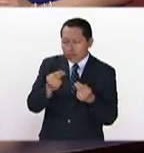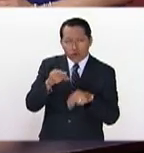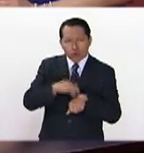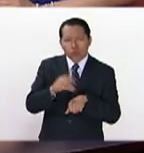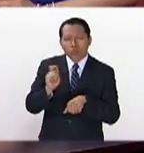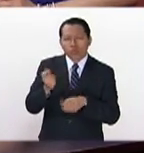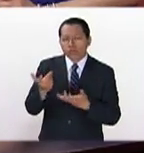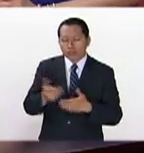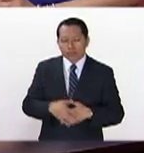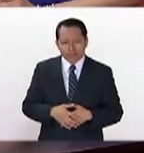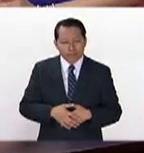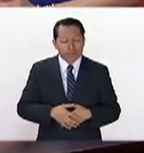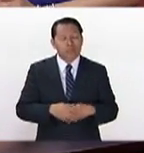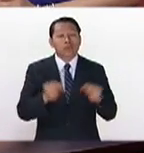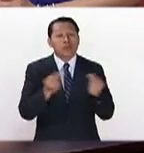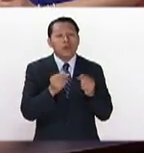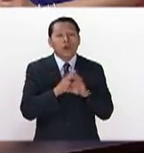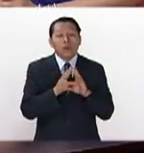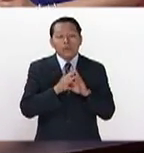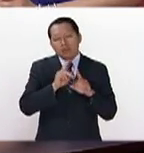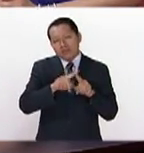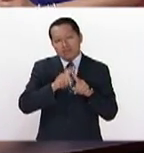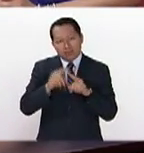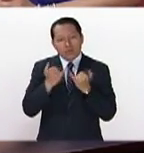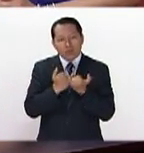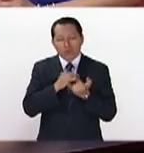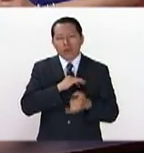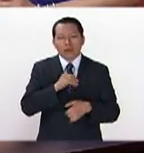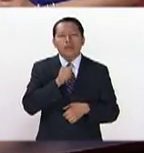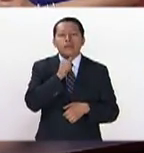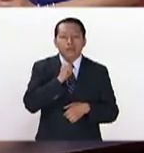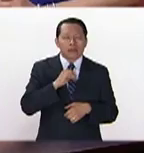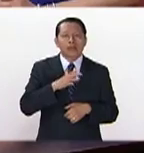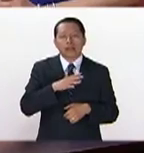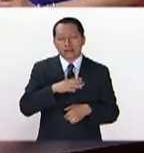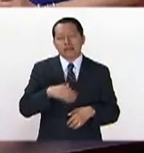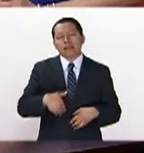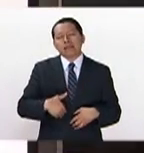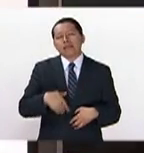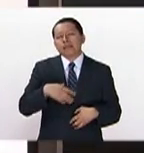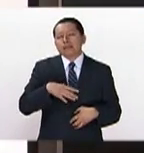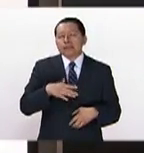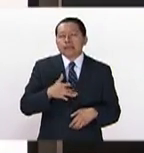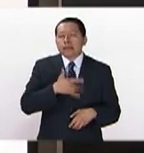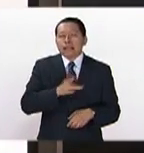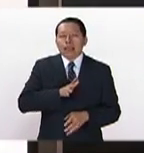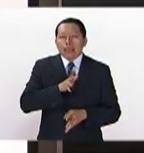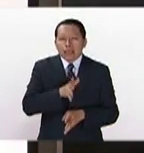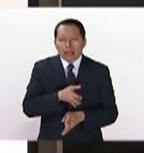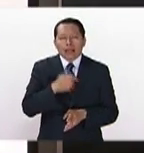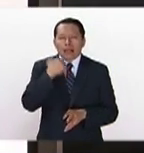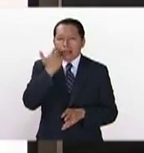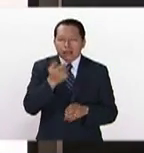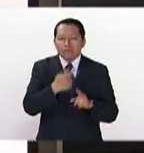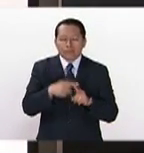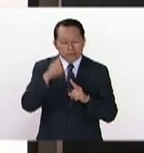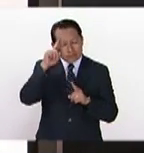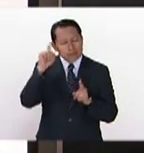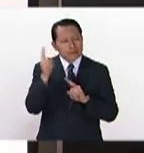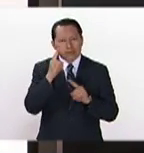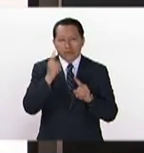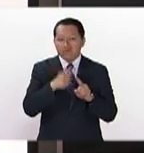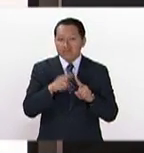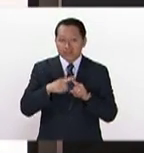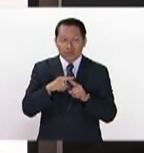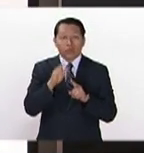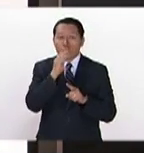médico? Las urgencias son varias igual, sed, náusea, mareo, vómito o diarrea. Personas que no pueden